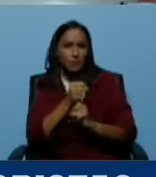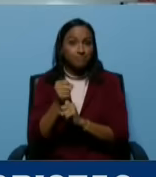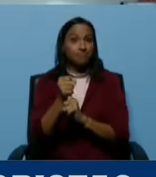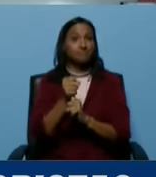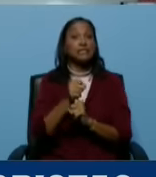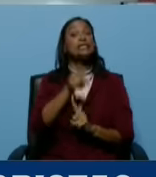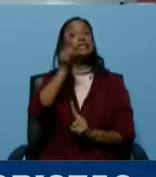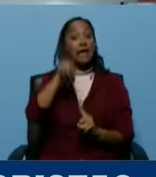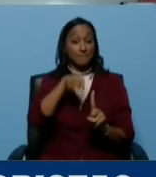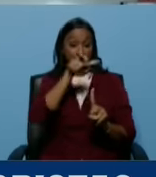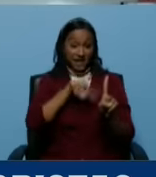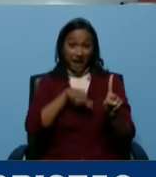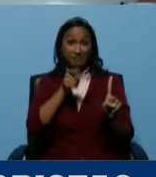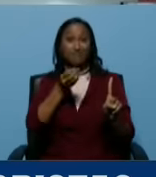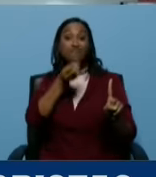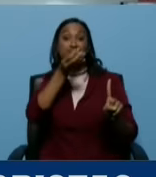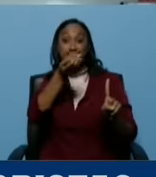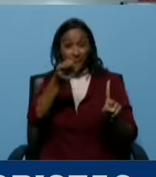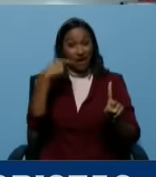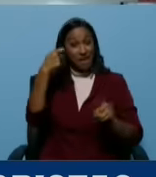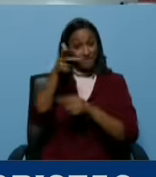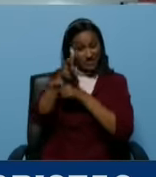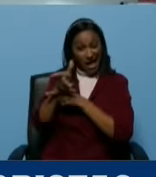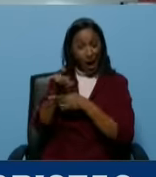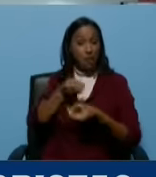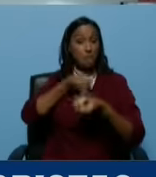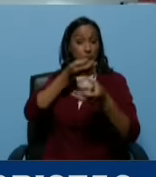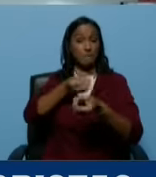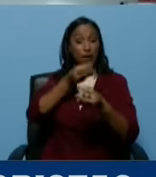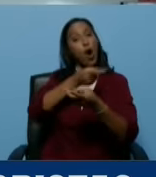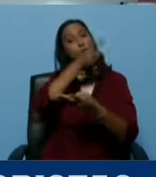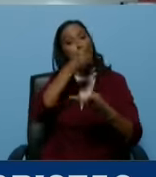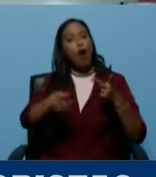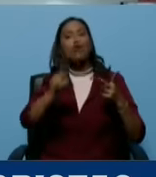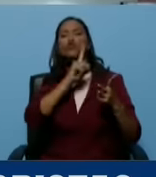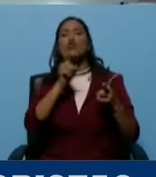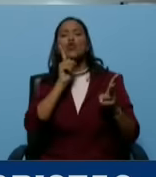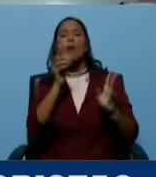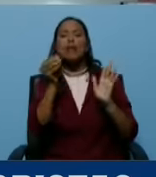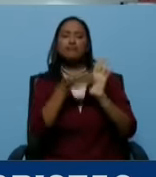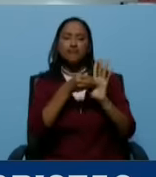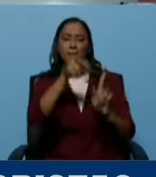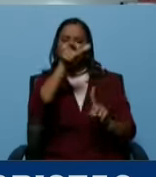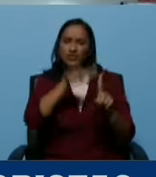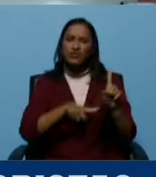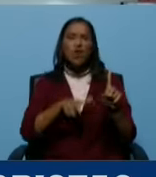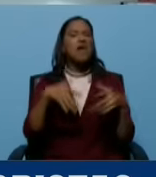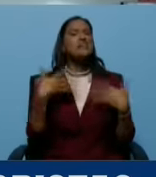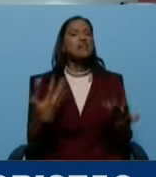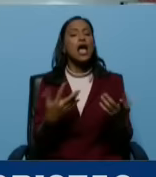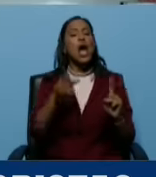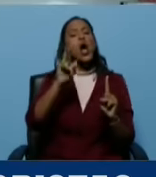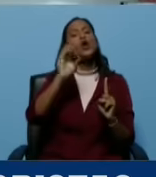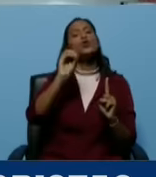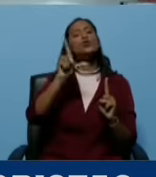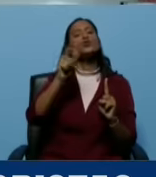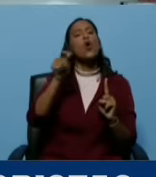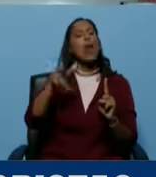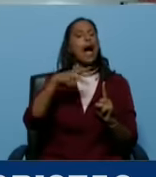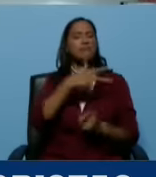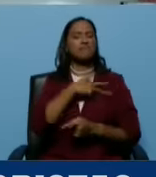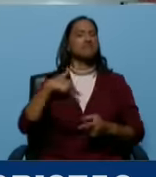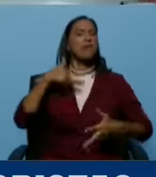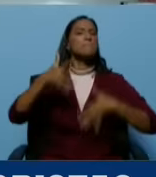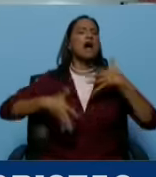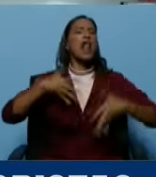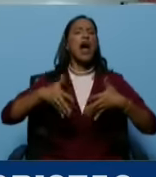Pran, como conocido como Roland Fernando Mendoza Castillo. Es el plan es un